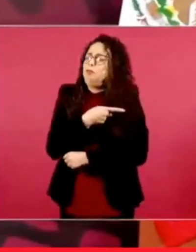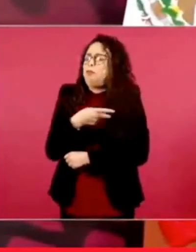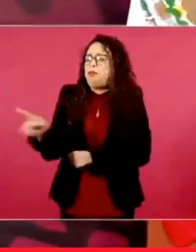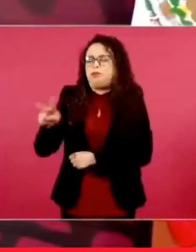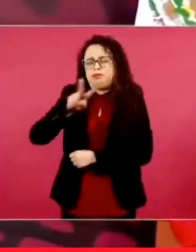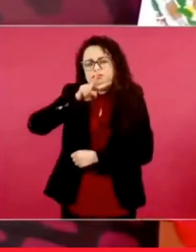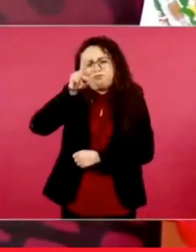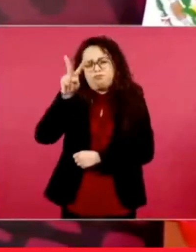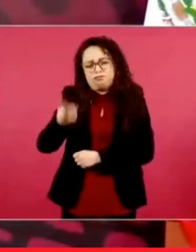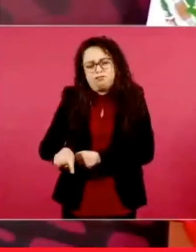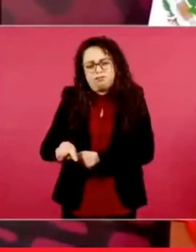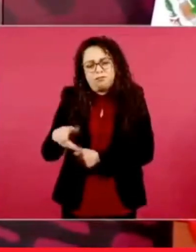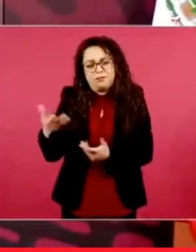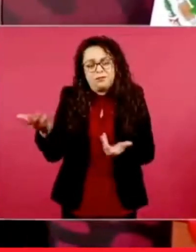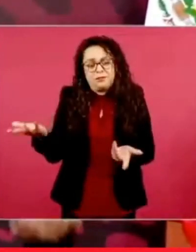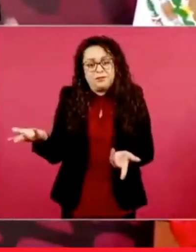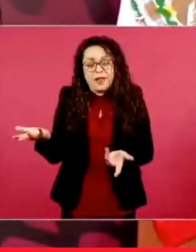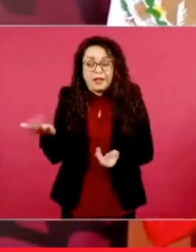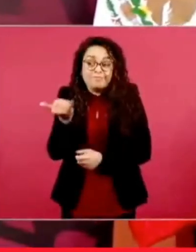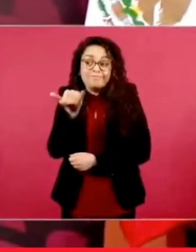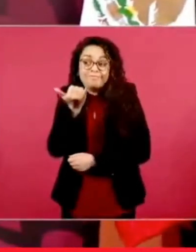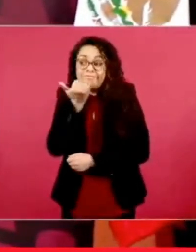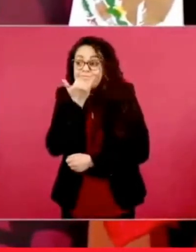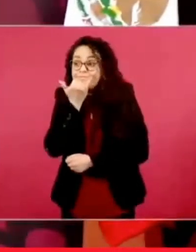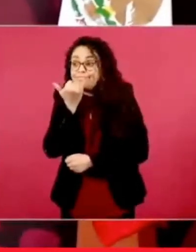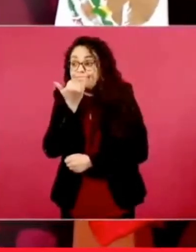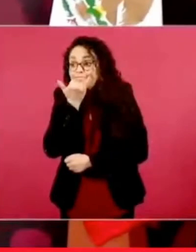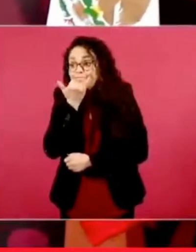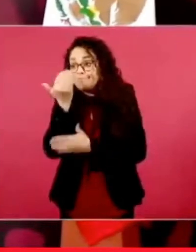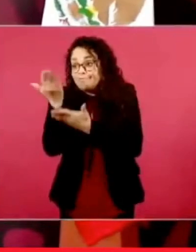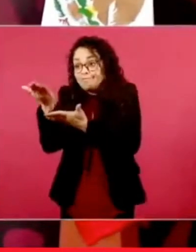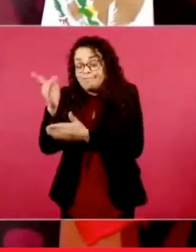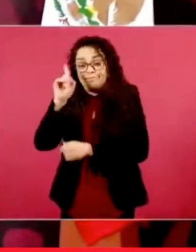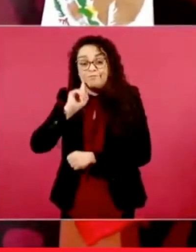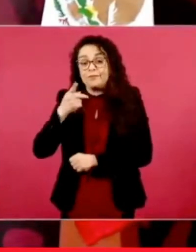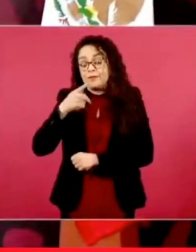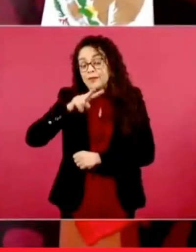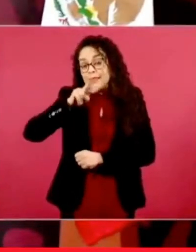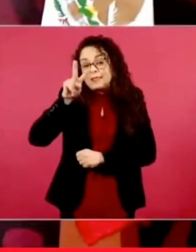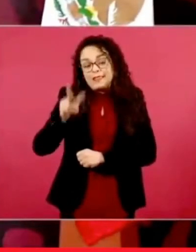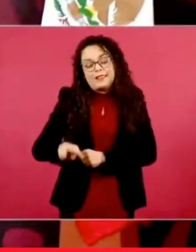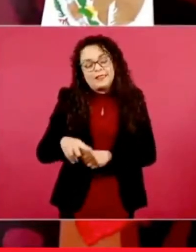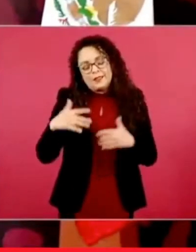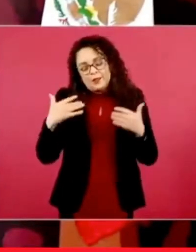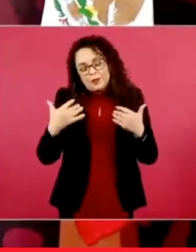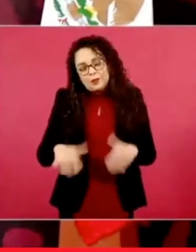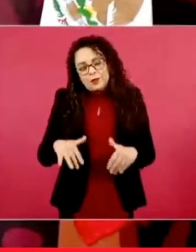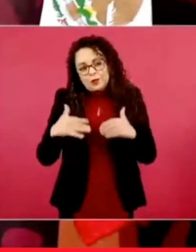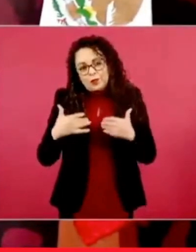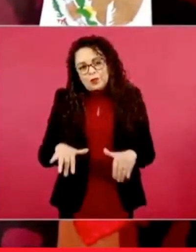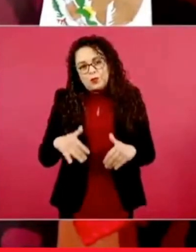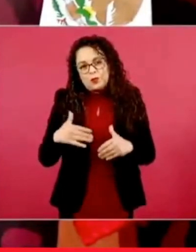le ofrecemos disculpas, pero es que es esto, eso predomina mucho,